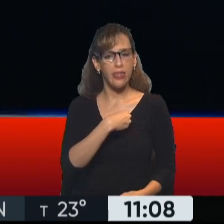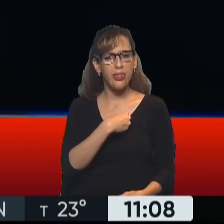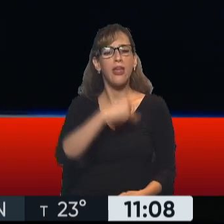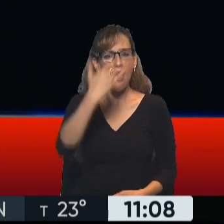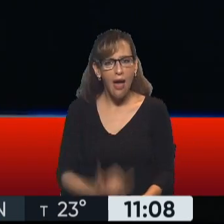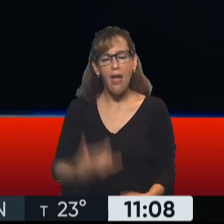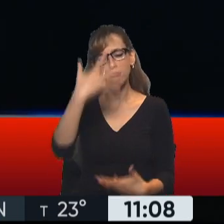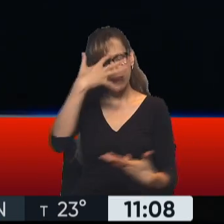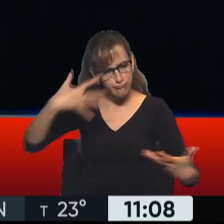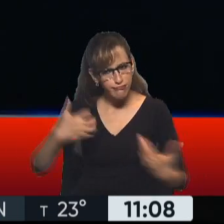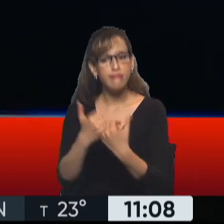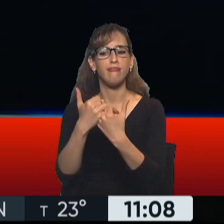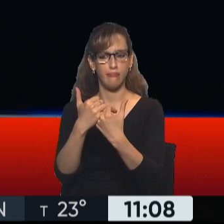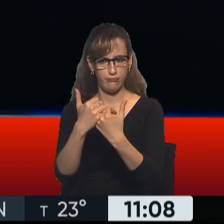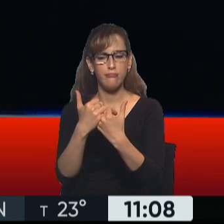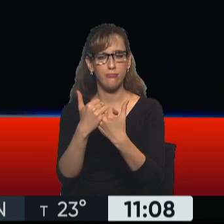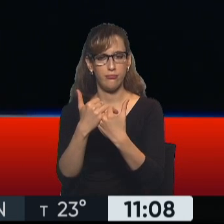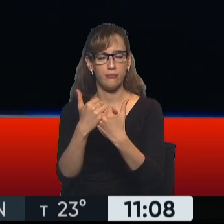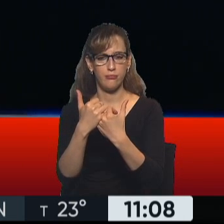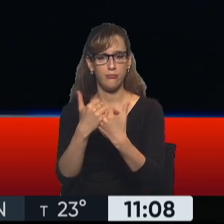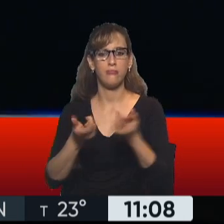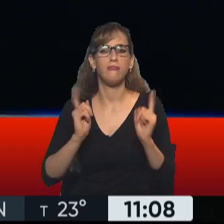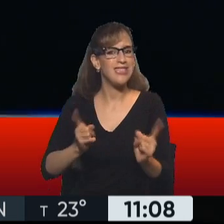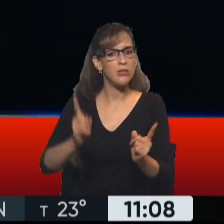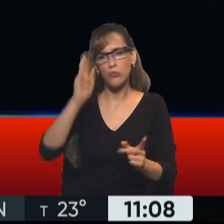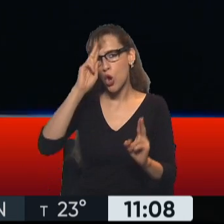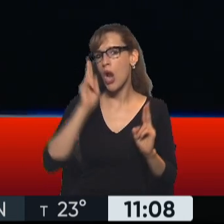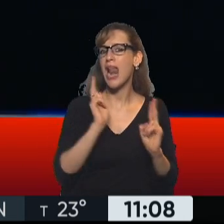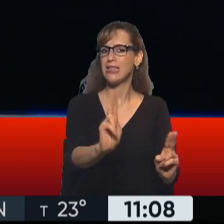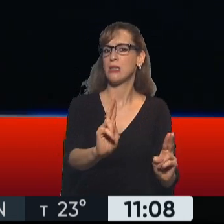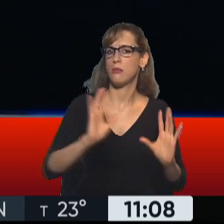el marco de respetar